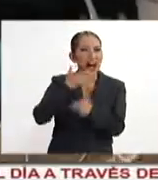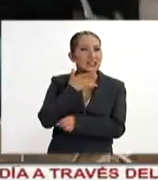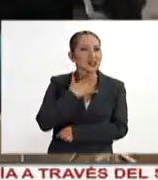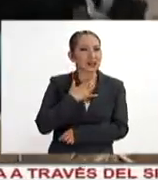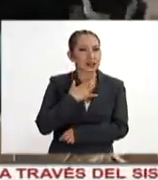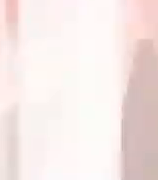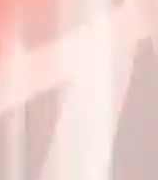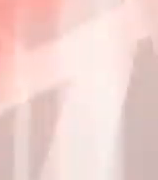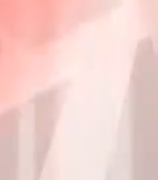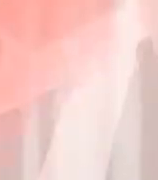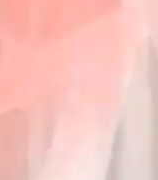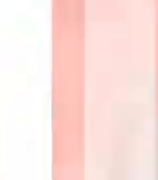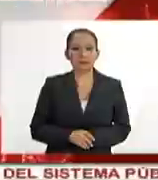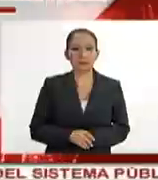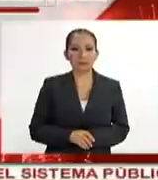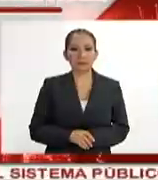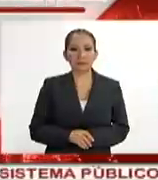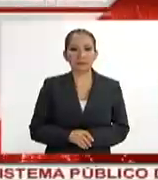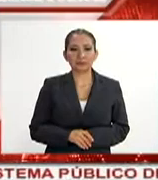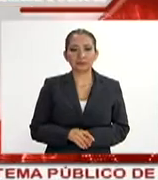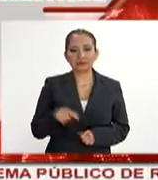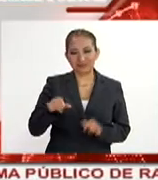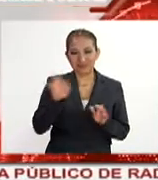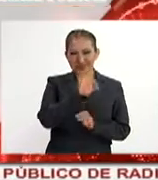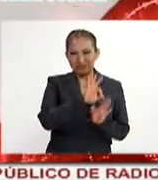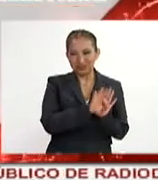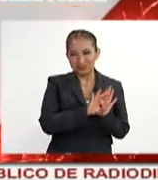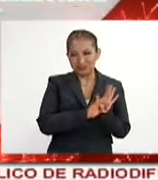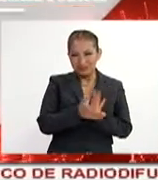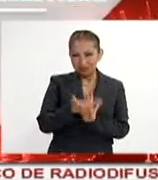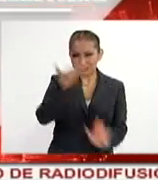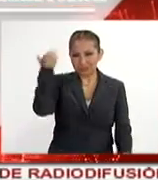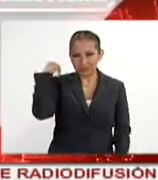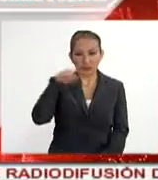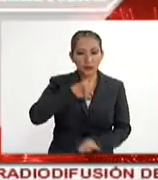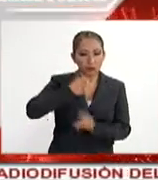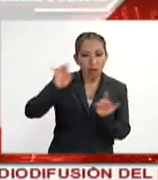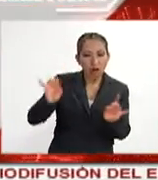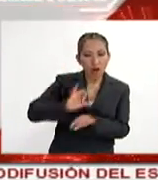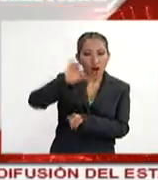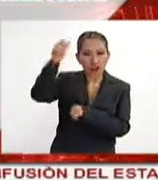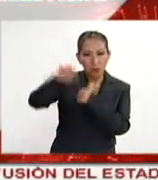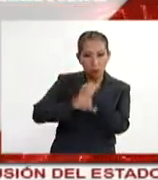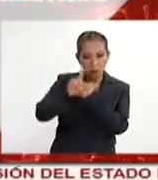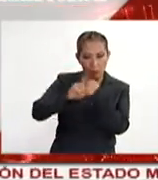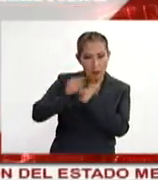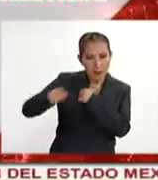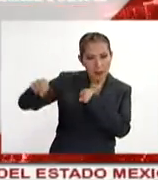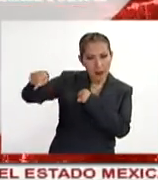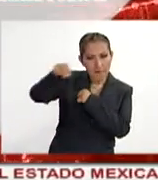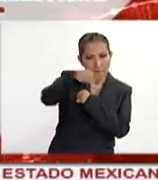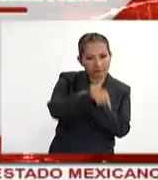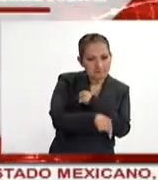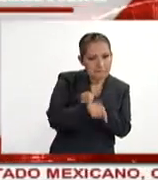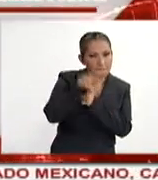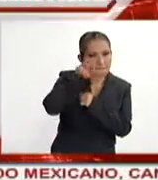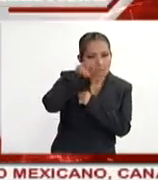huachicoleros. En fechas pasadas tuvimos otro incidente